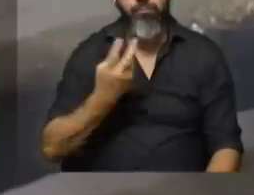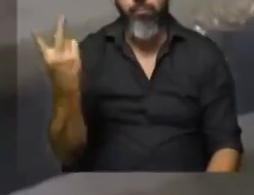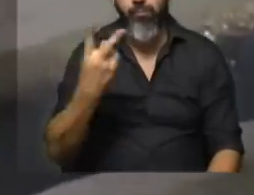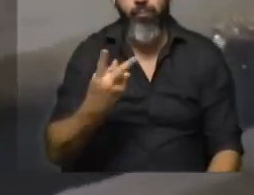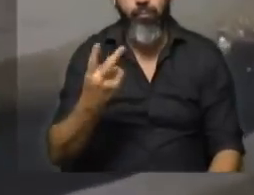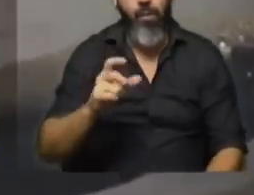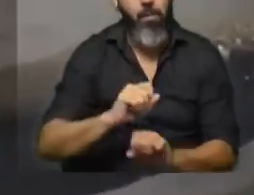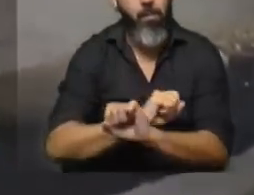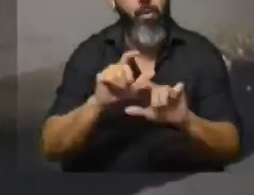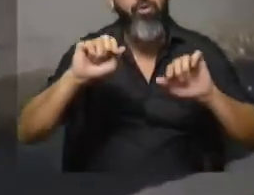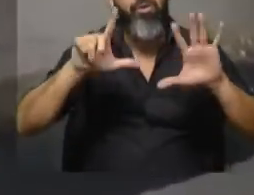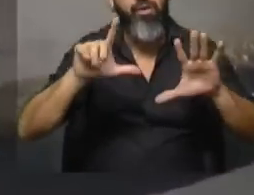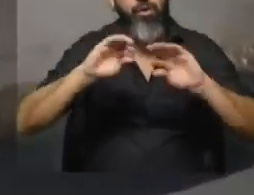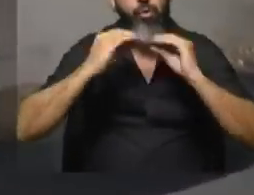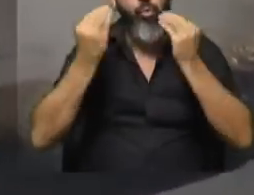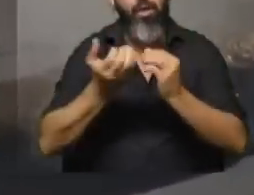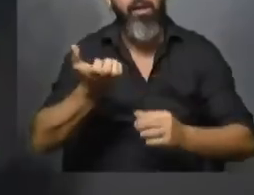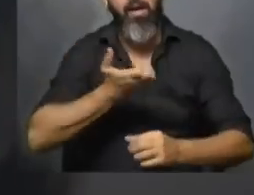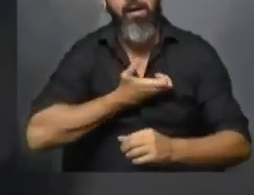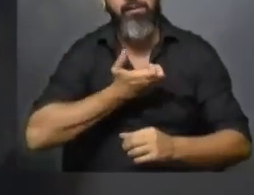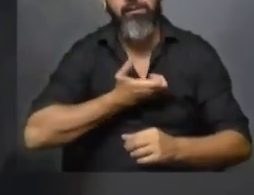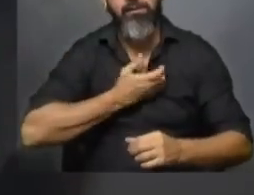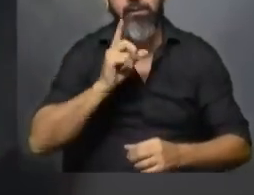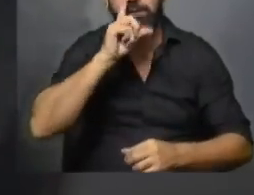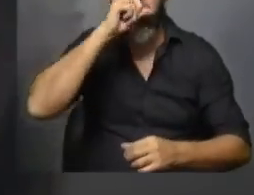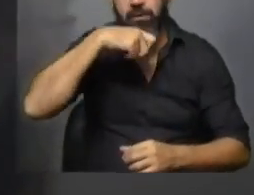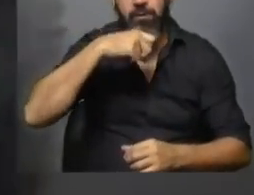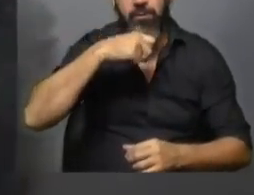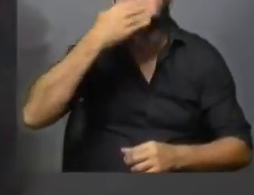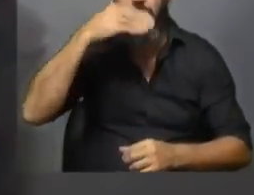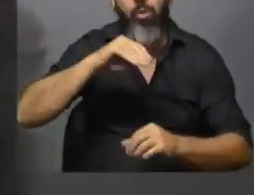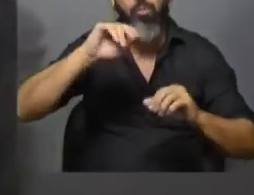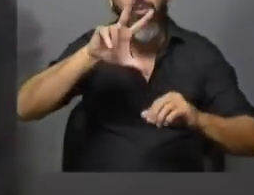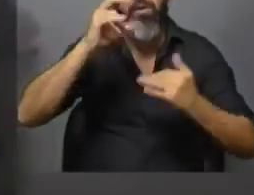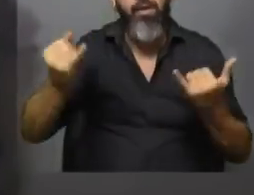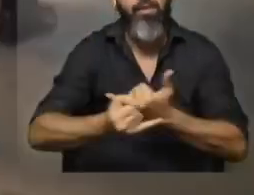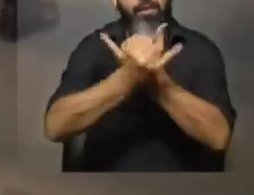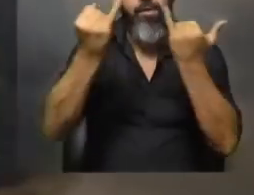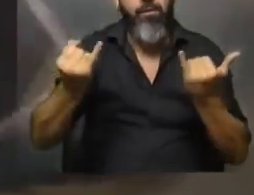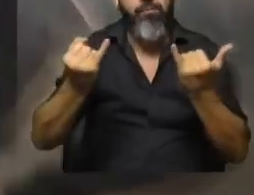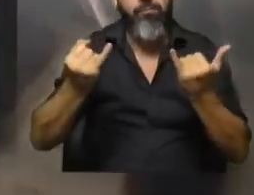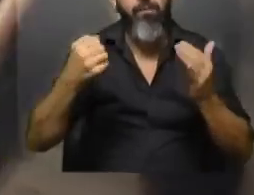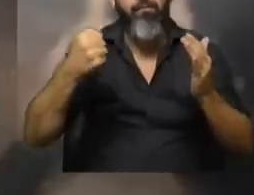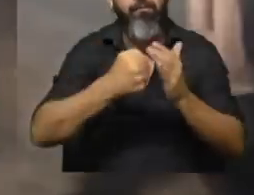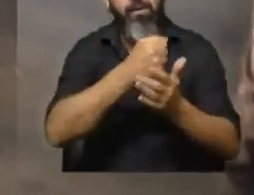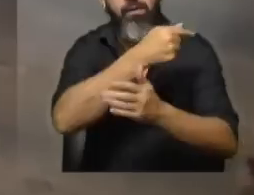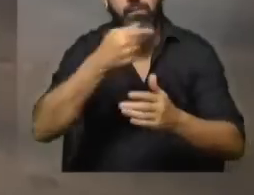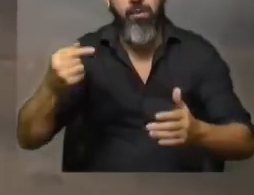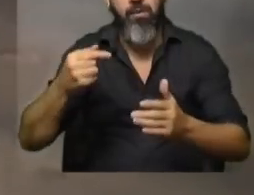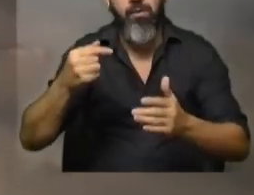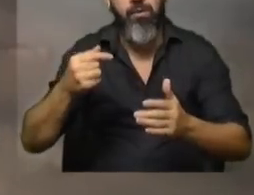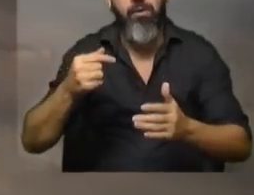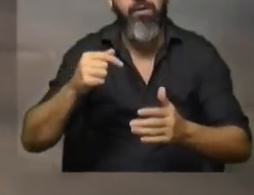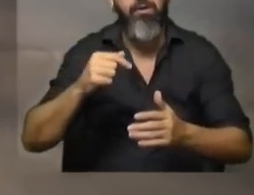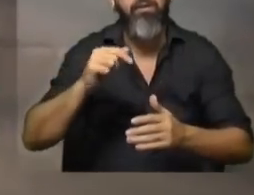jóvenes incrementó a siete la cantidad de asesinatos en Montevideo en las últimas 72 horas durante el fin de semana se había